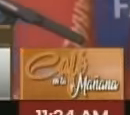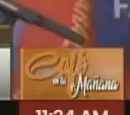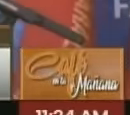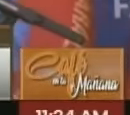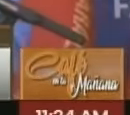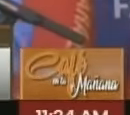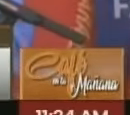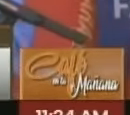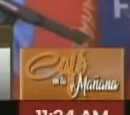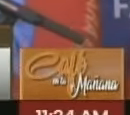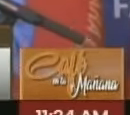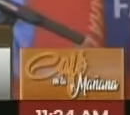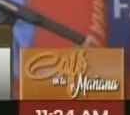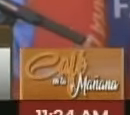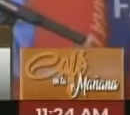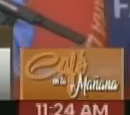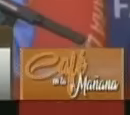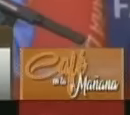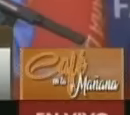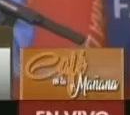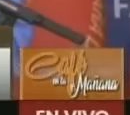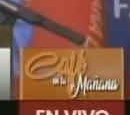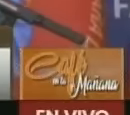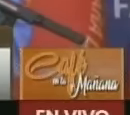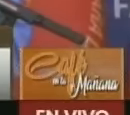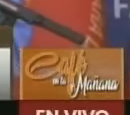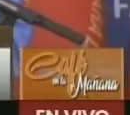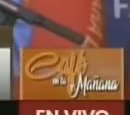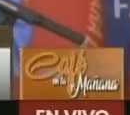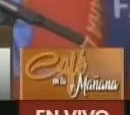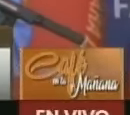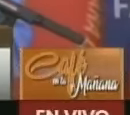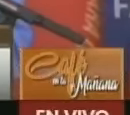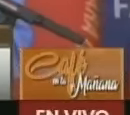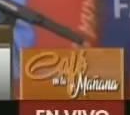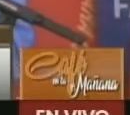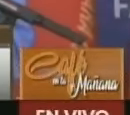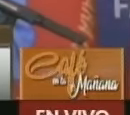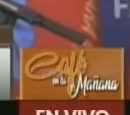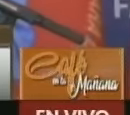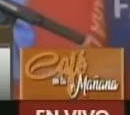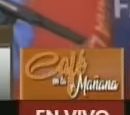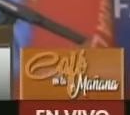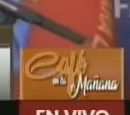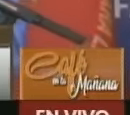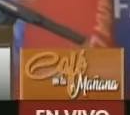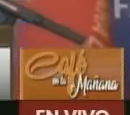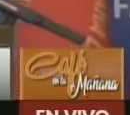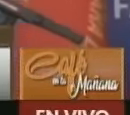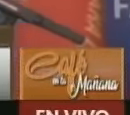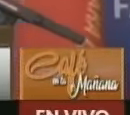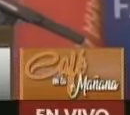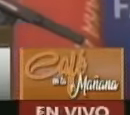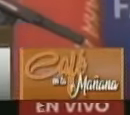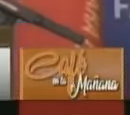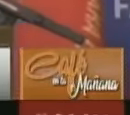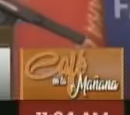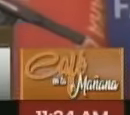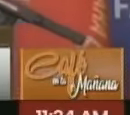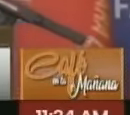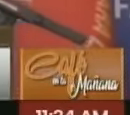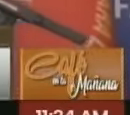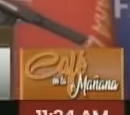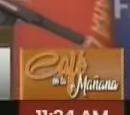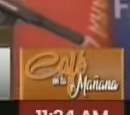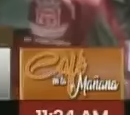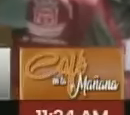el pueblo venezolano para poder ejercer su voluntad absoluta el próximo domingo.